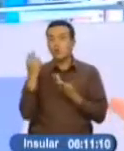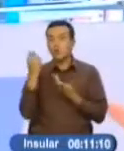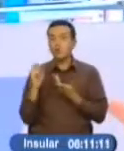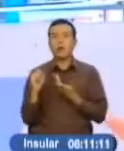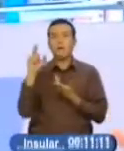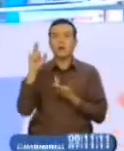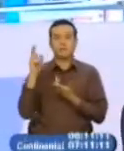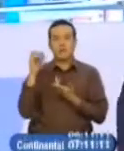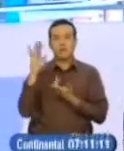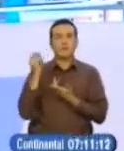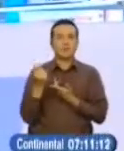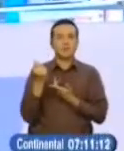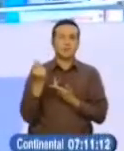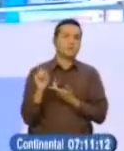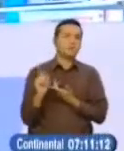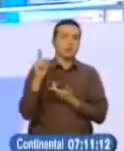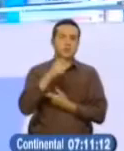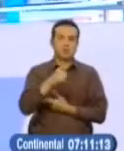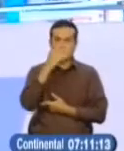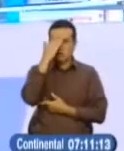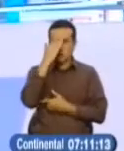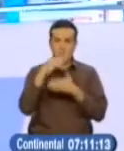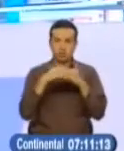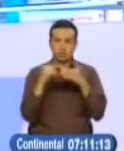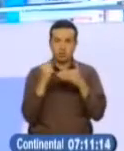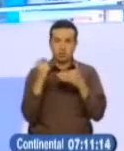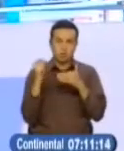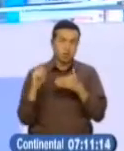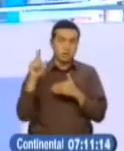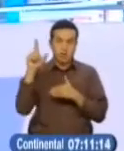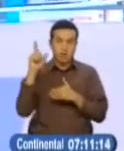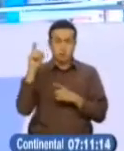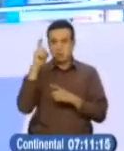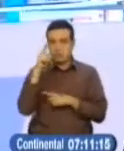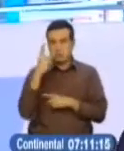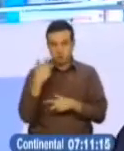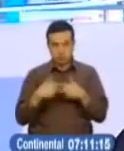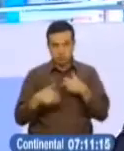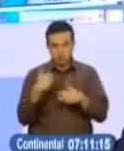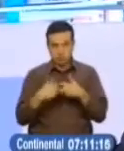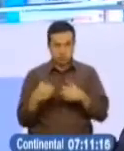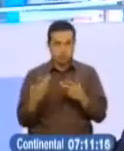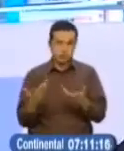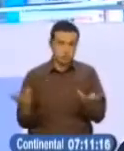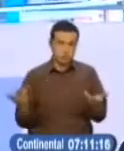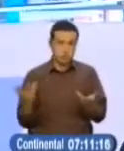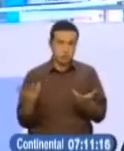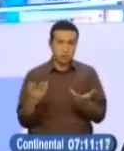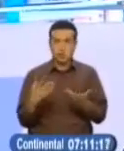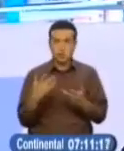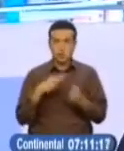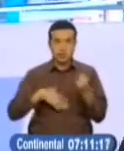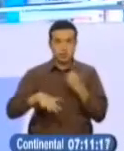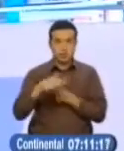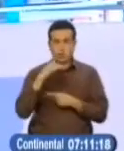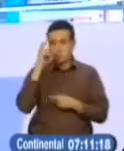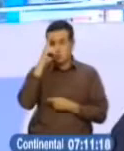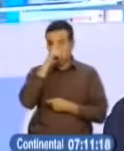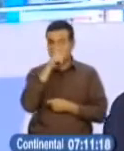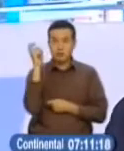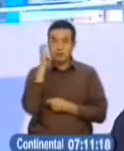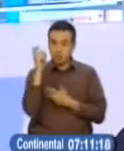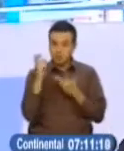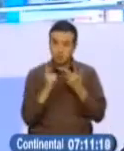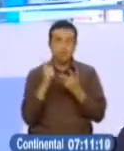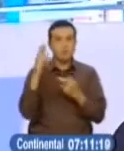costos del país, que por condiciones de dolarización se vuelven tremendamente rígidos. Así es simplemente inviable la situación. Necesitamos